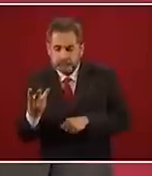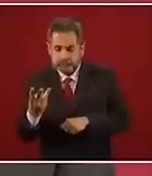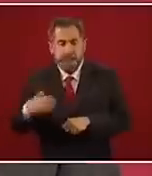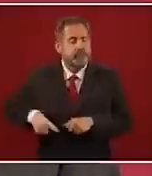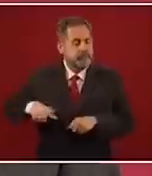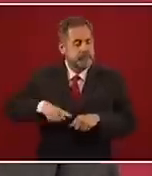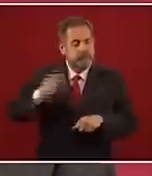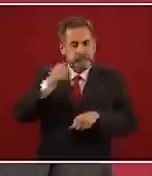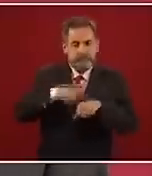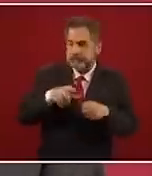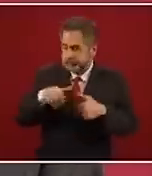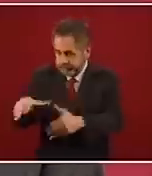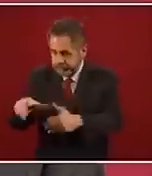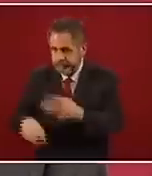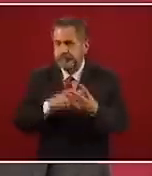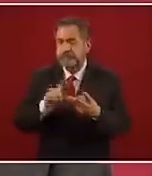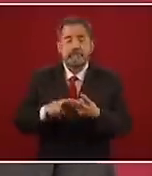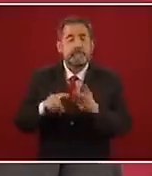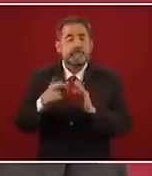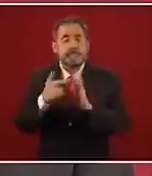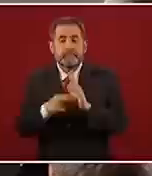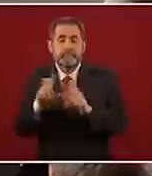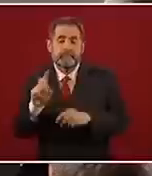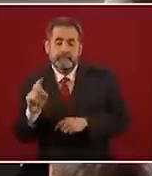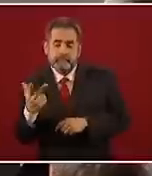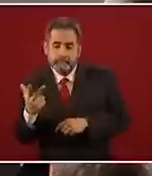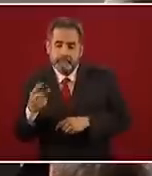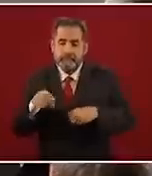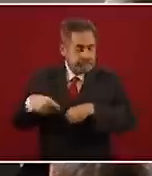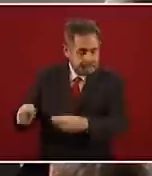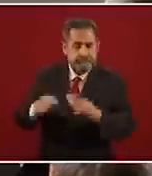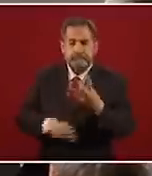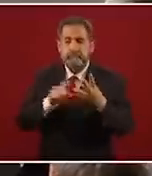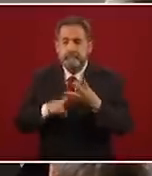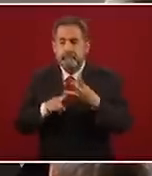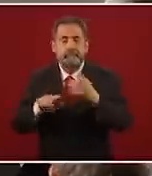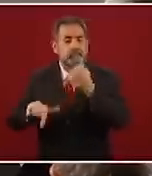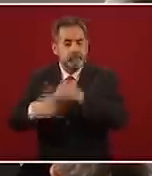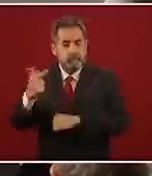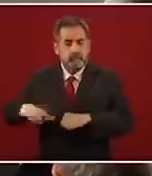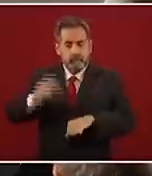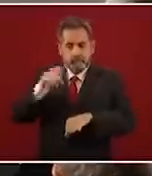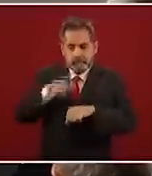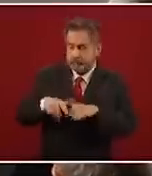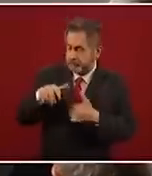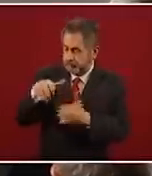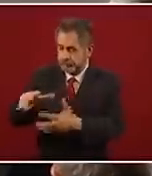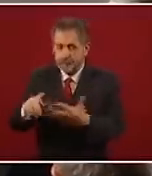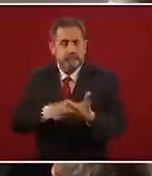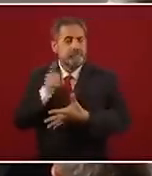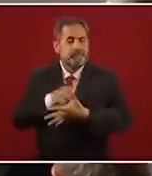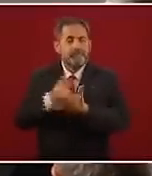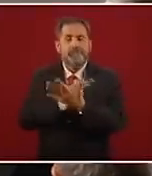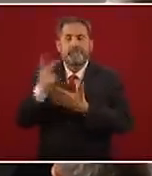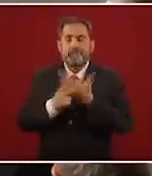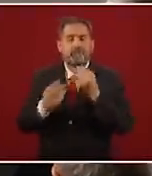del ramo 28 que también otorga el gobierno federal, del ramo 12 que también otorga el gobierno federal y de un programa especial